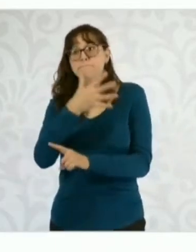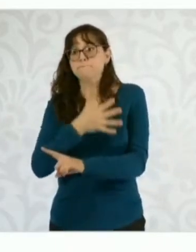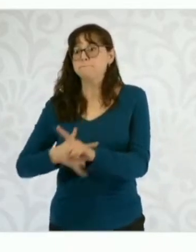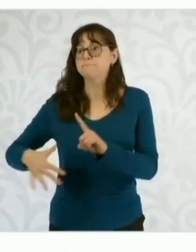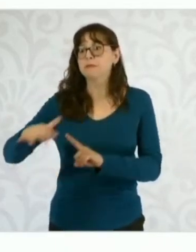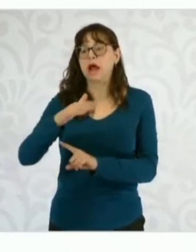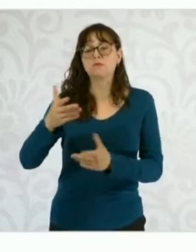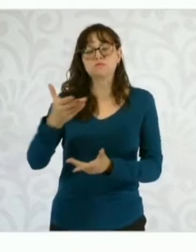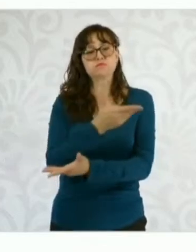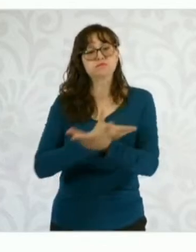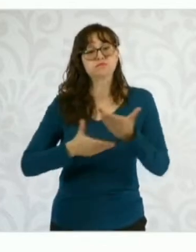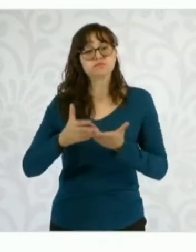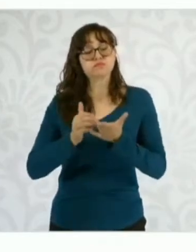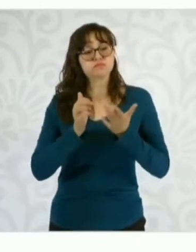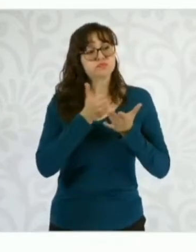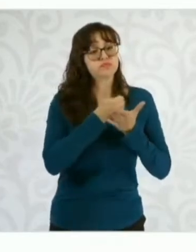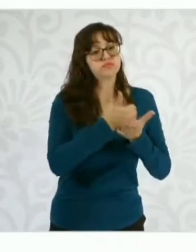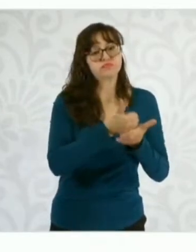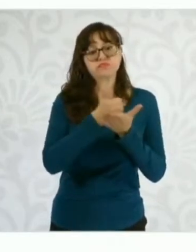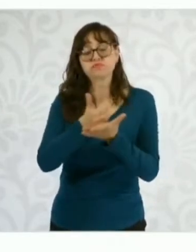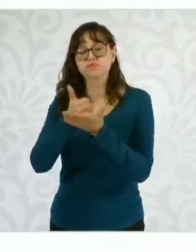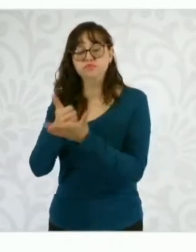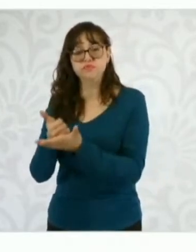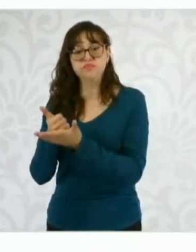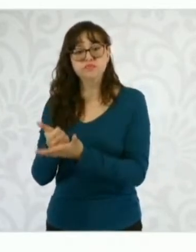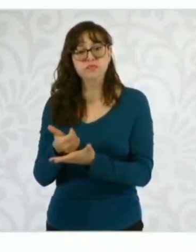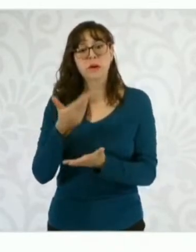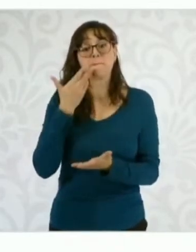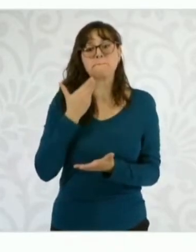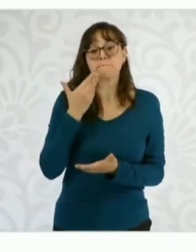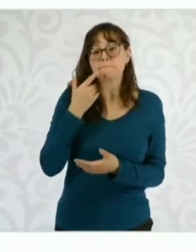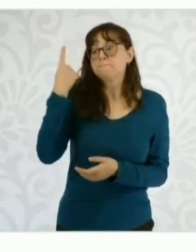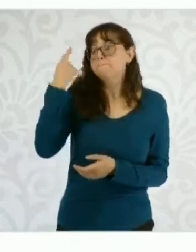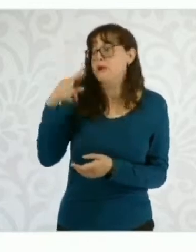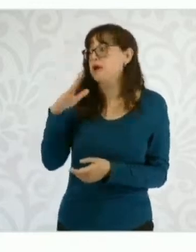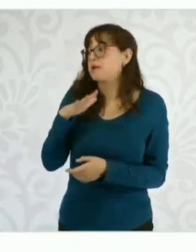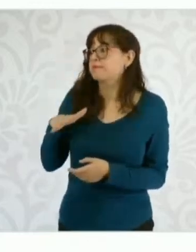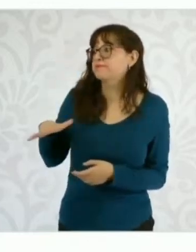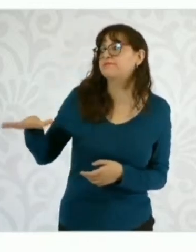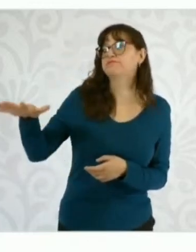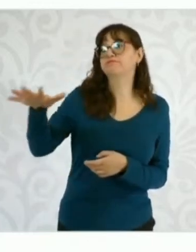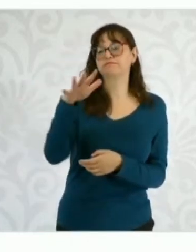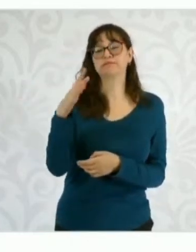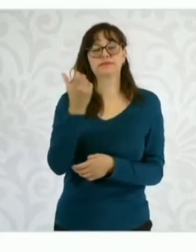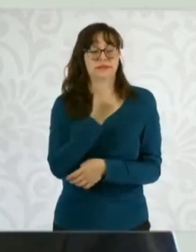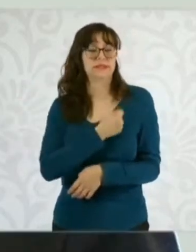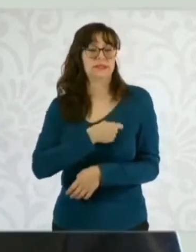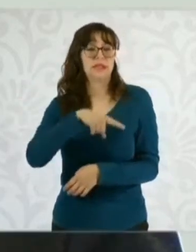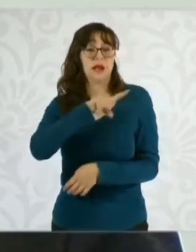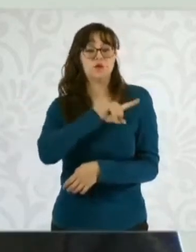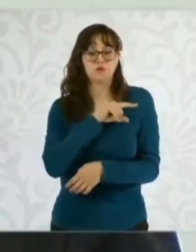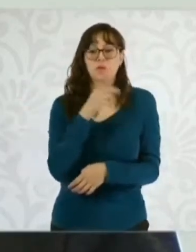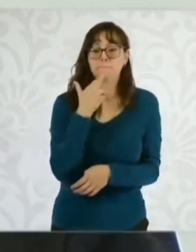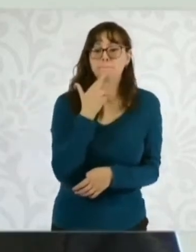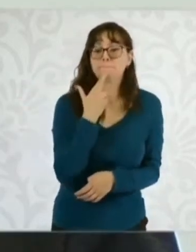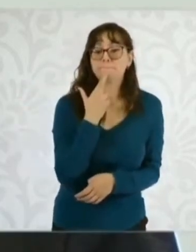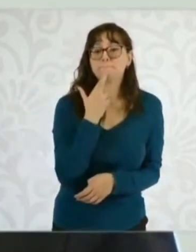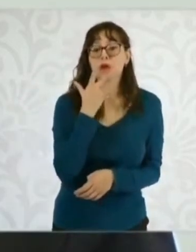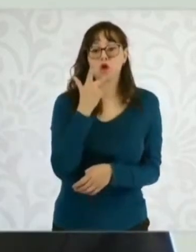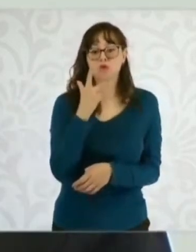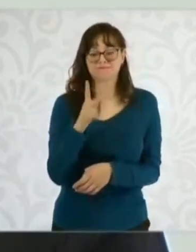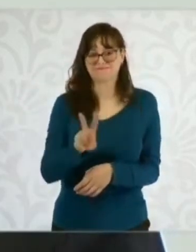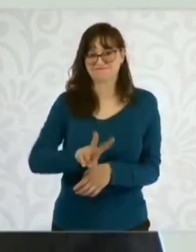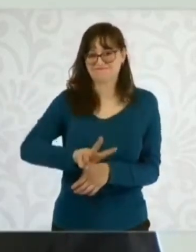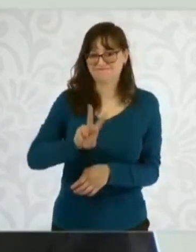de calidad entre todos ellos para tratar de procurar una mejor salud en forma